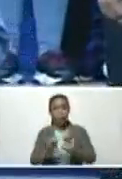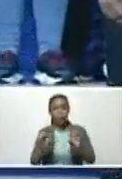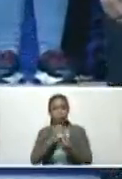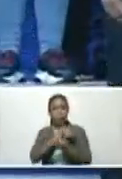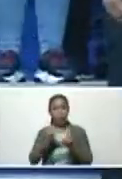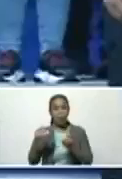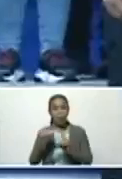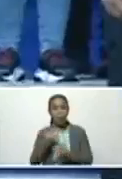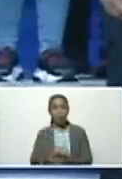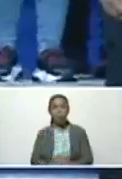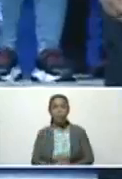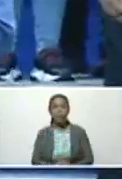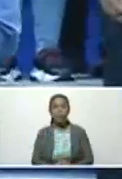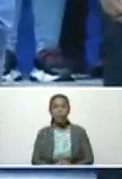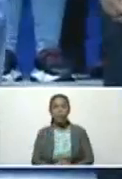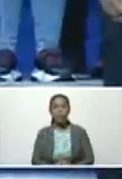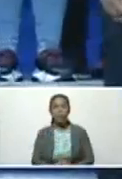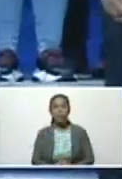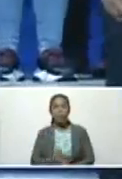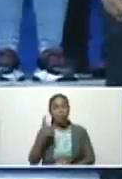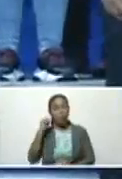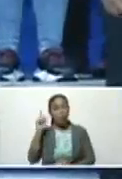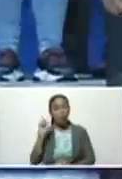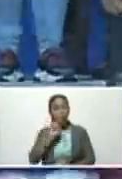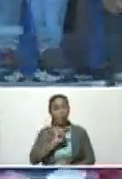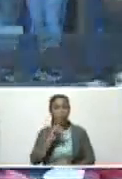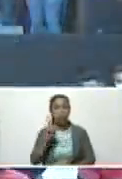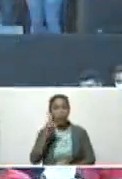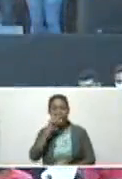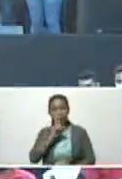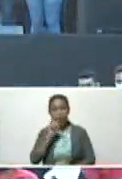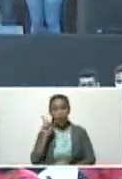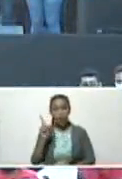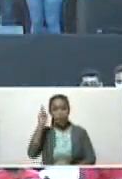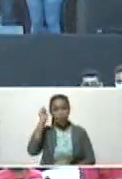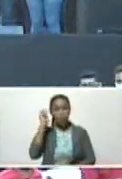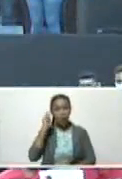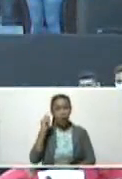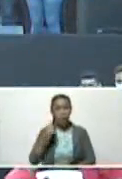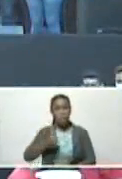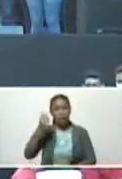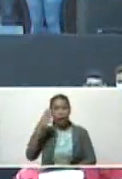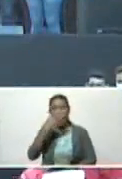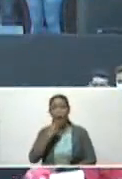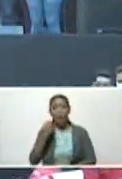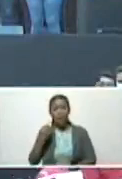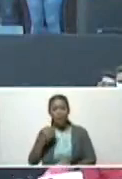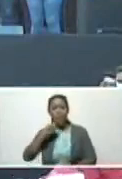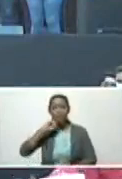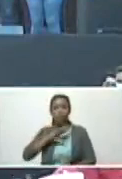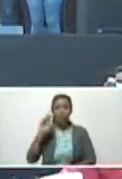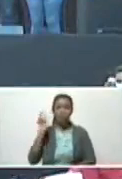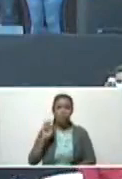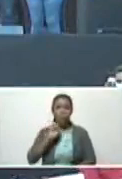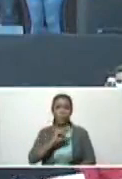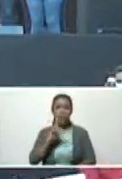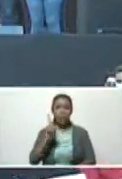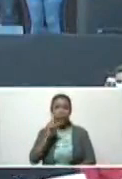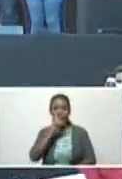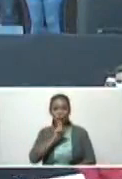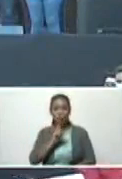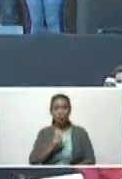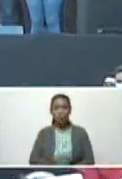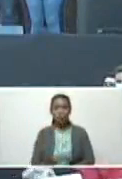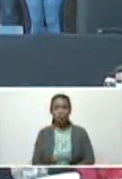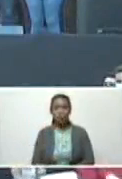Media. Génesis, con 21 años, la diputada más joven de la historia de Venezuela, 21 años.